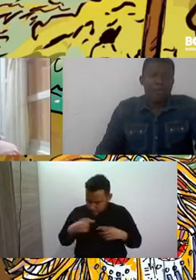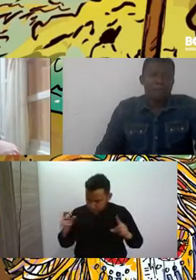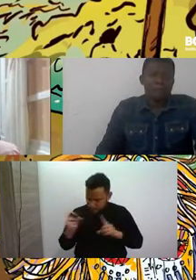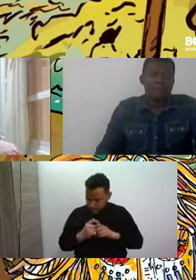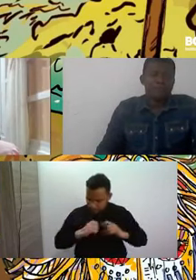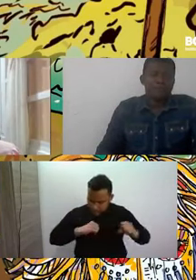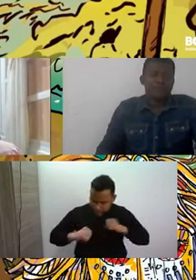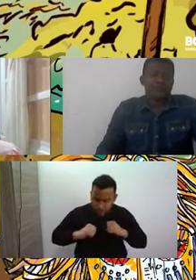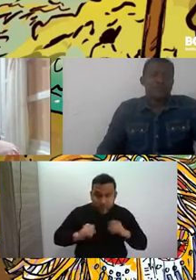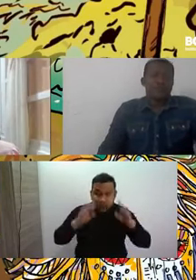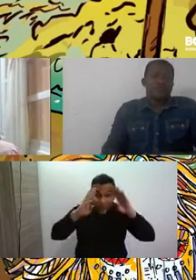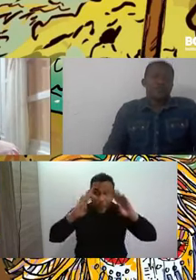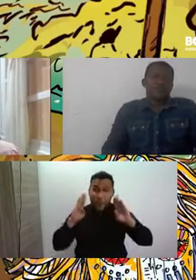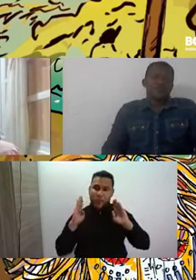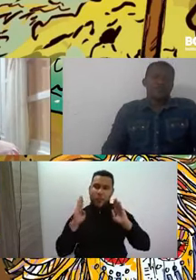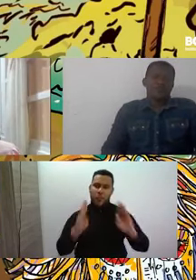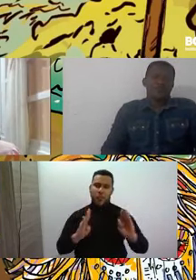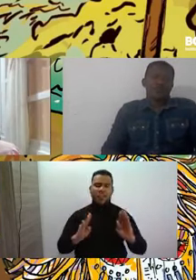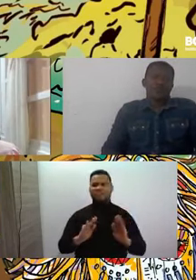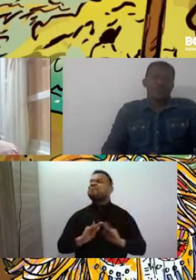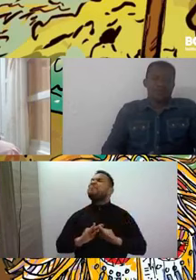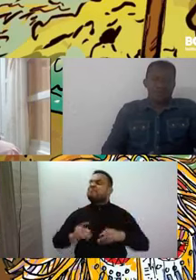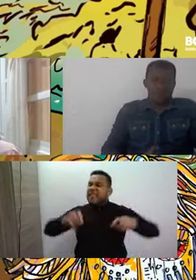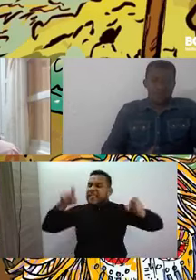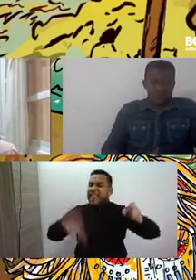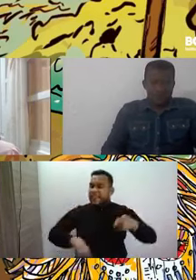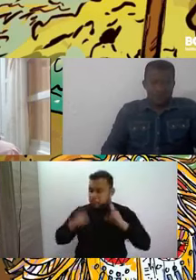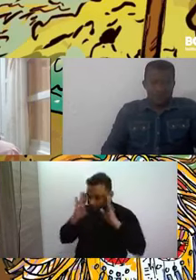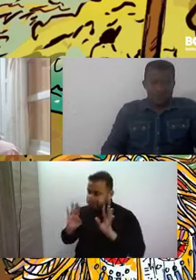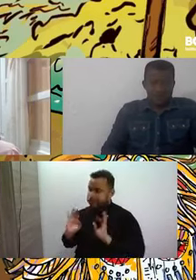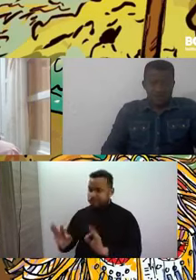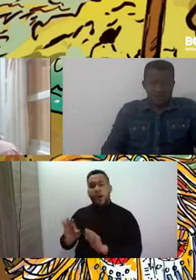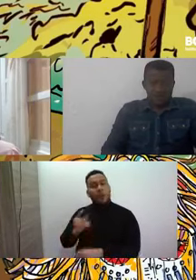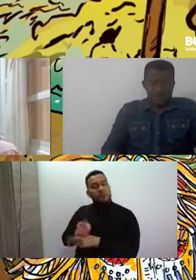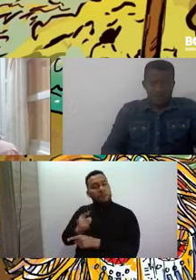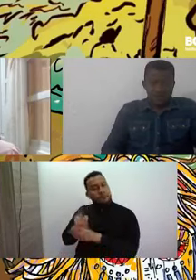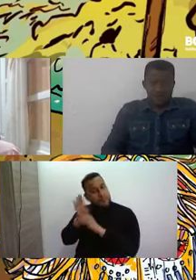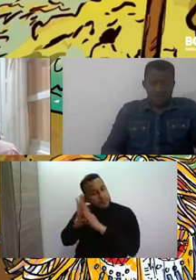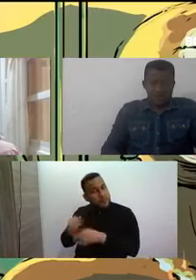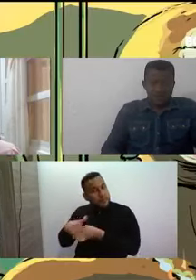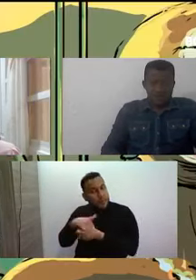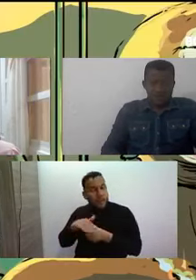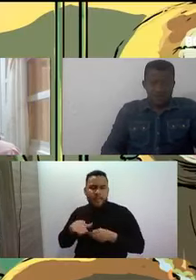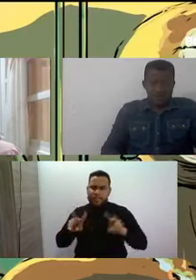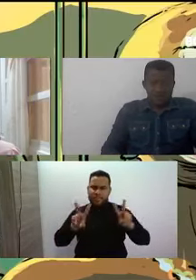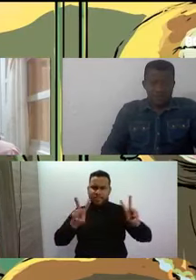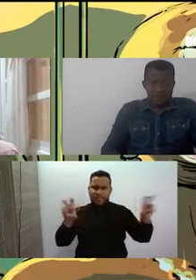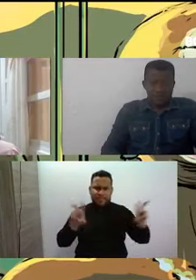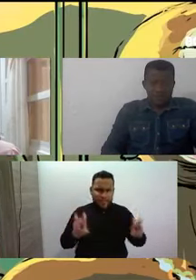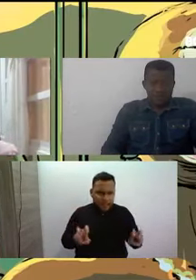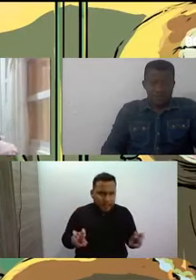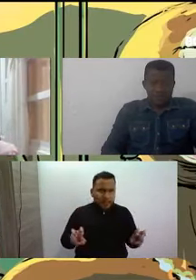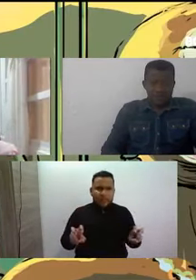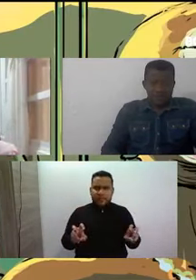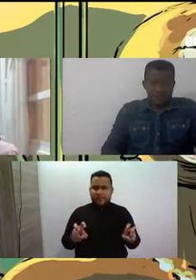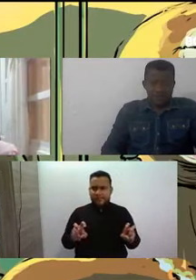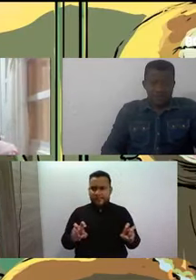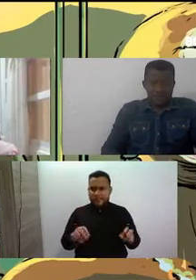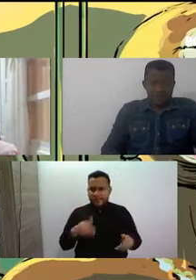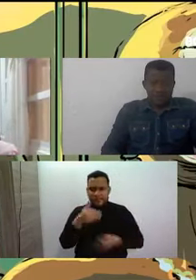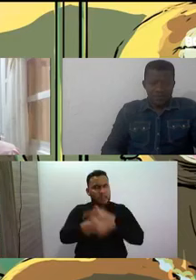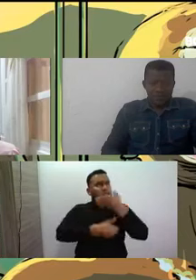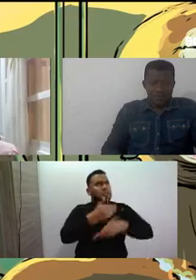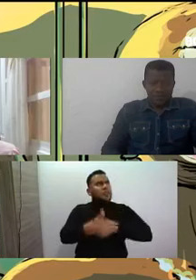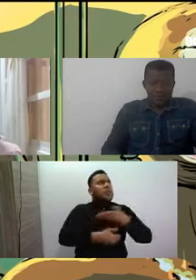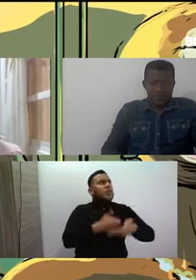poder escucharlos como se debe, por como corresponde, porque estos son temas y son además desarrollos que